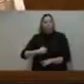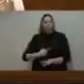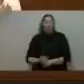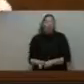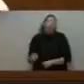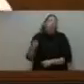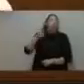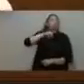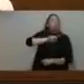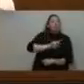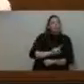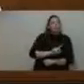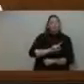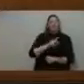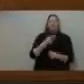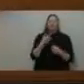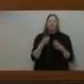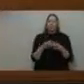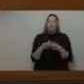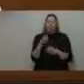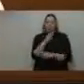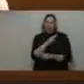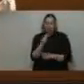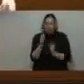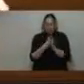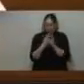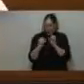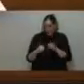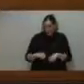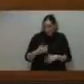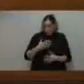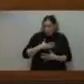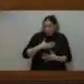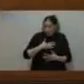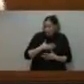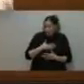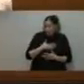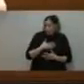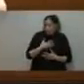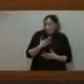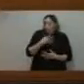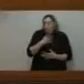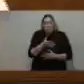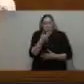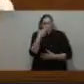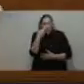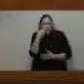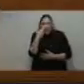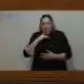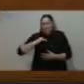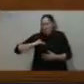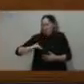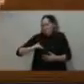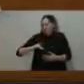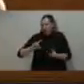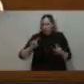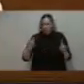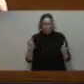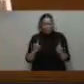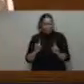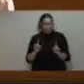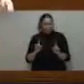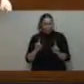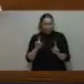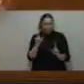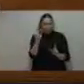Grupo del PP. Y a nosotros, pero no a nosotros, por un interés malvado, a los asturianos y